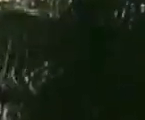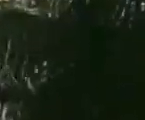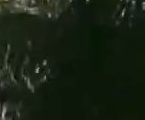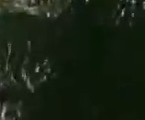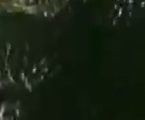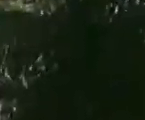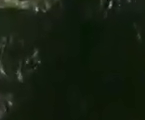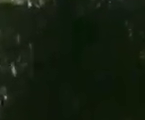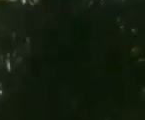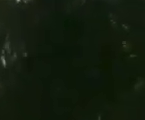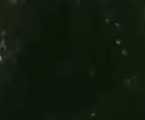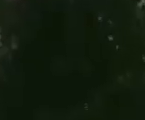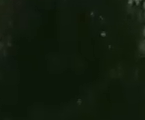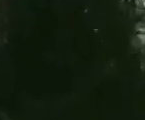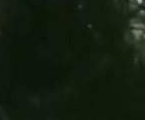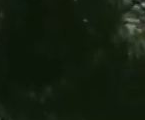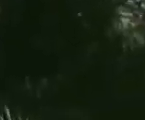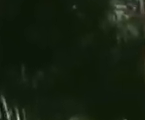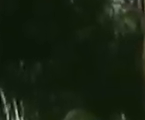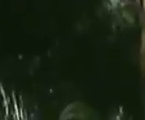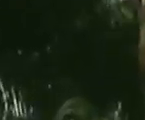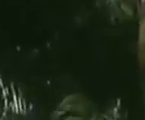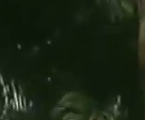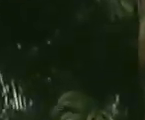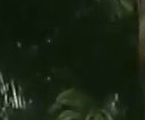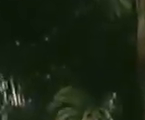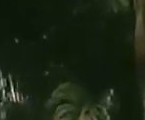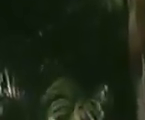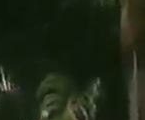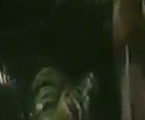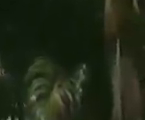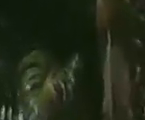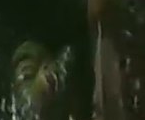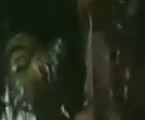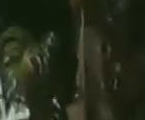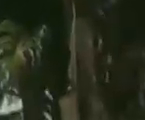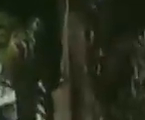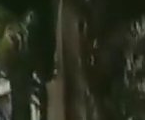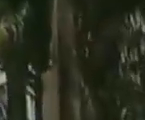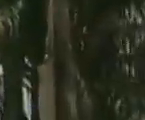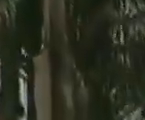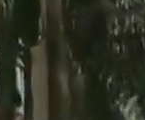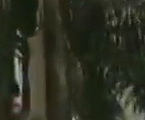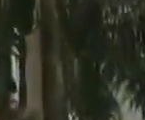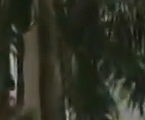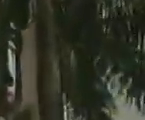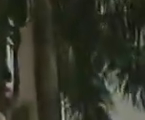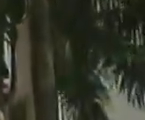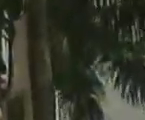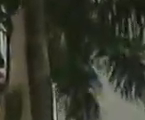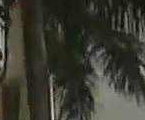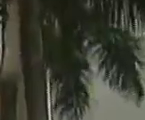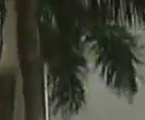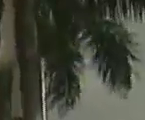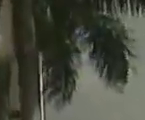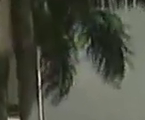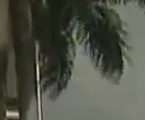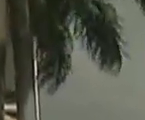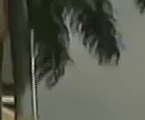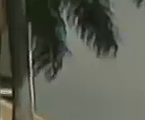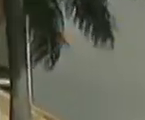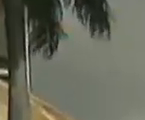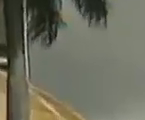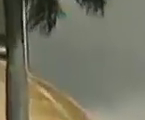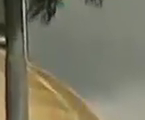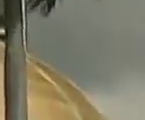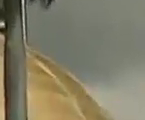diputado Jorge Rodríguez de la presidencia del Parlamento venezolano. La primera vicepresidenta Iris Varela y la